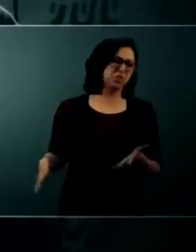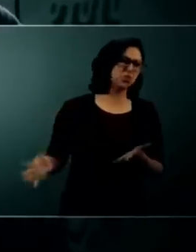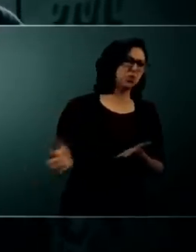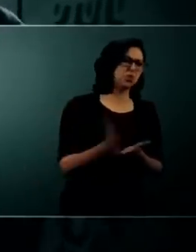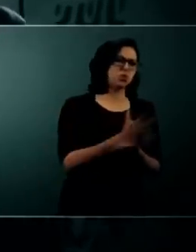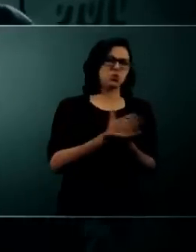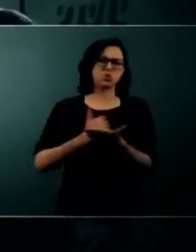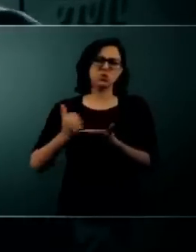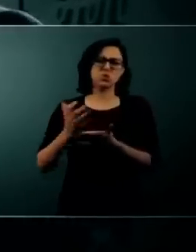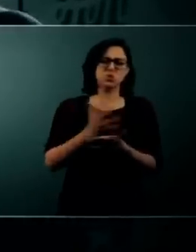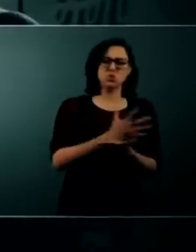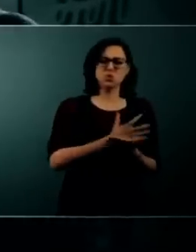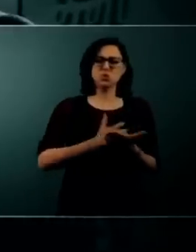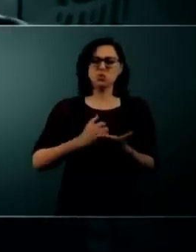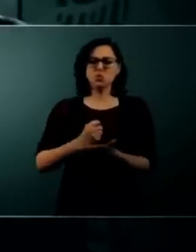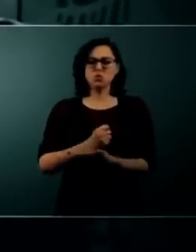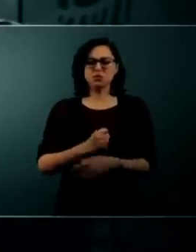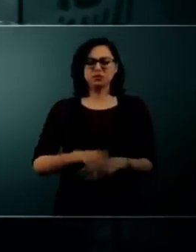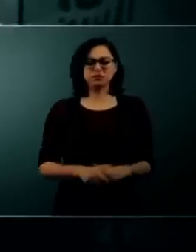Nada más